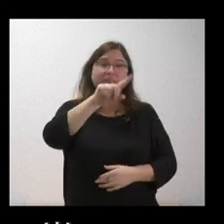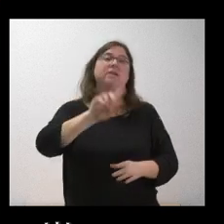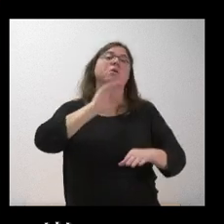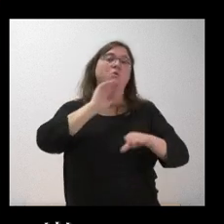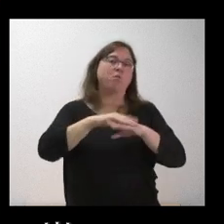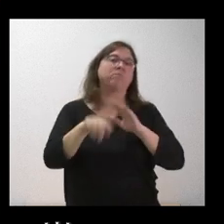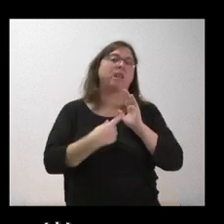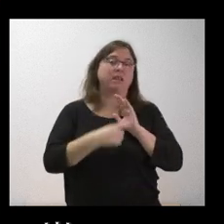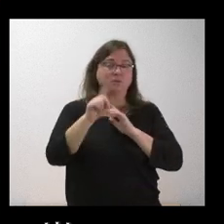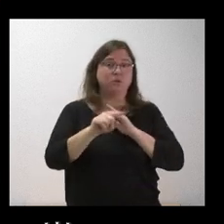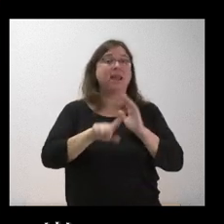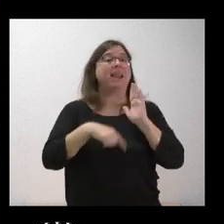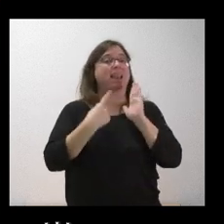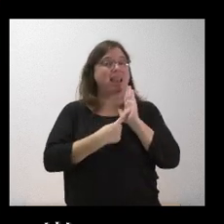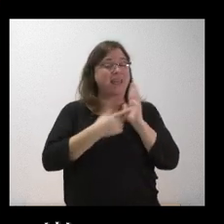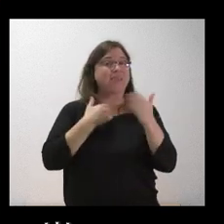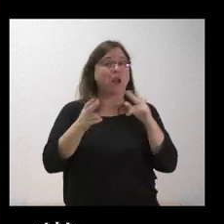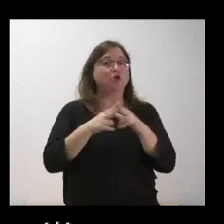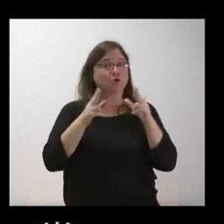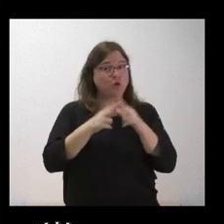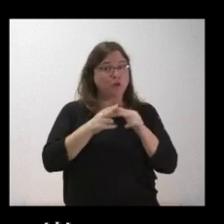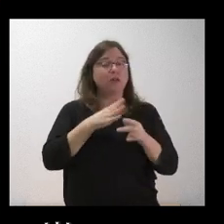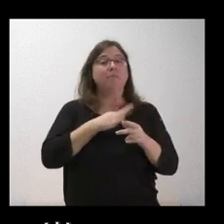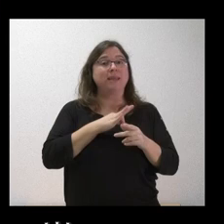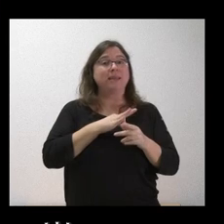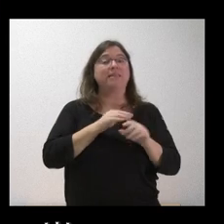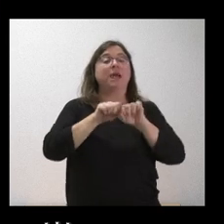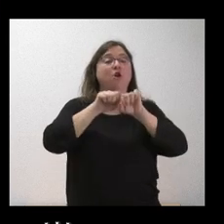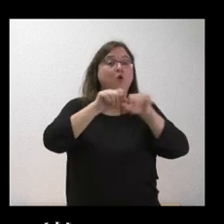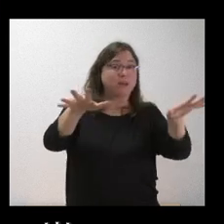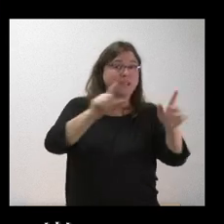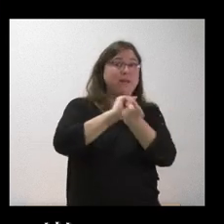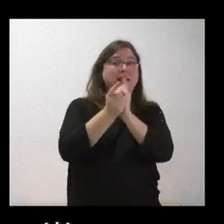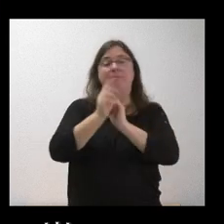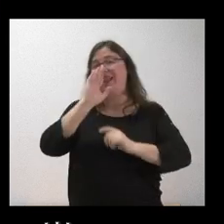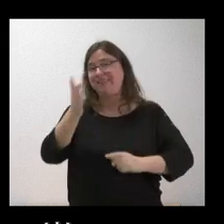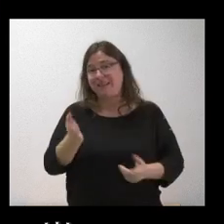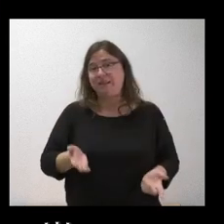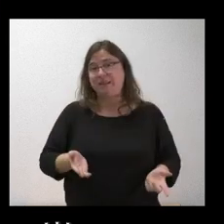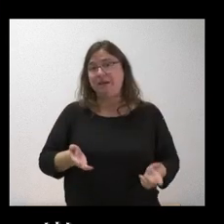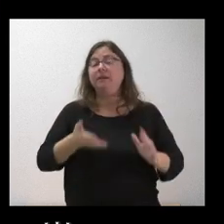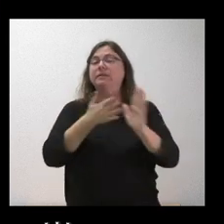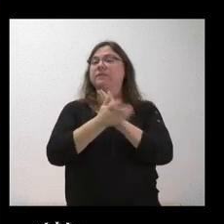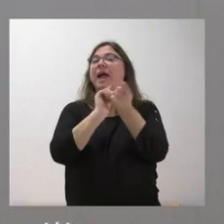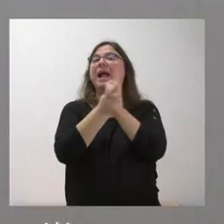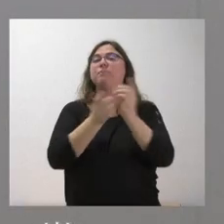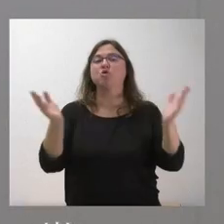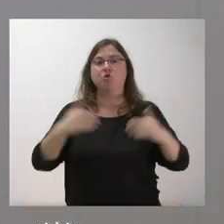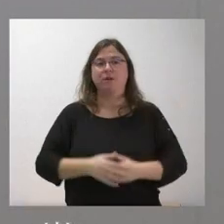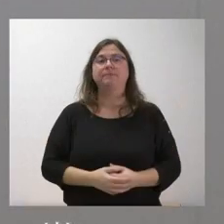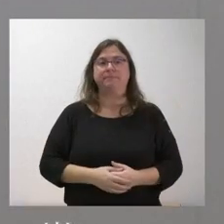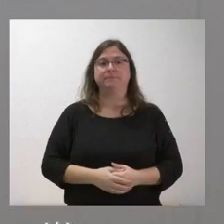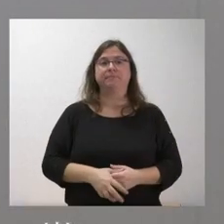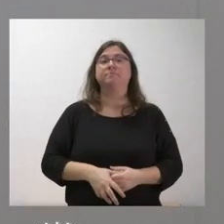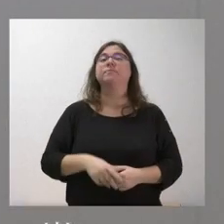ley del diálogo social permite pasar de una nominativa a una directa y por lo no habría cambio consideramos estamos porque lo que